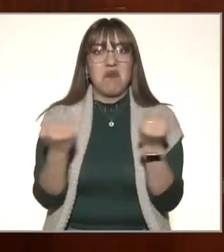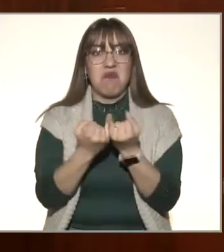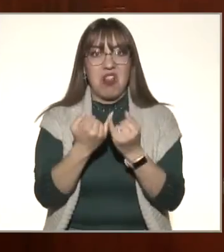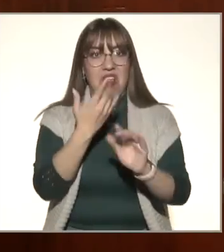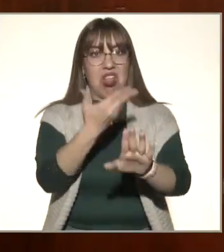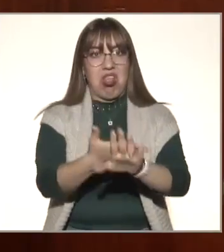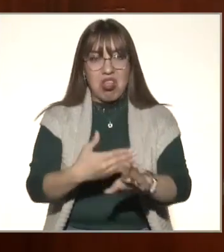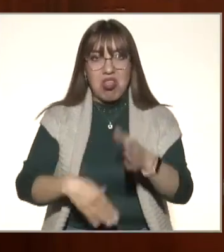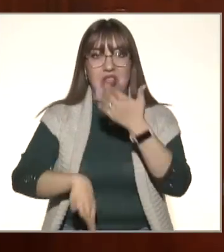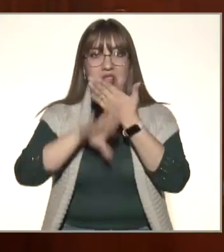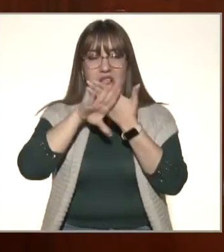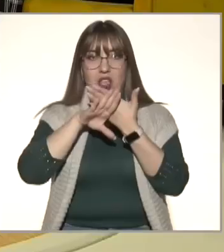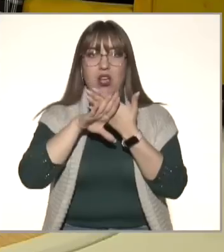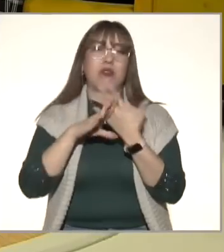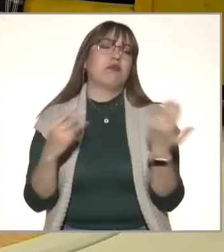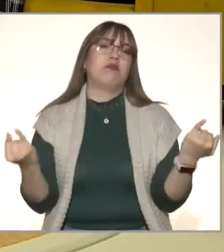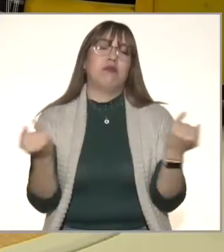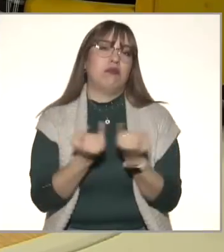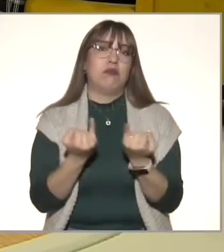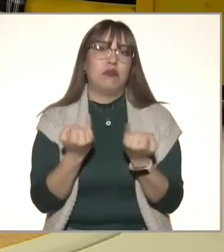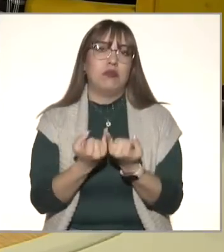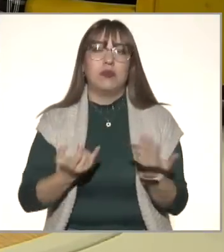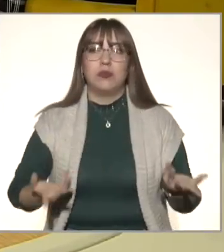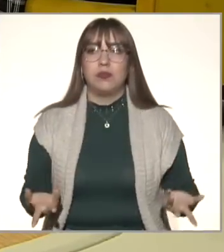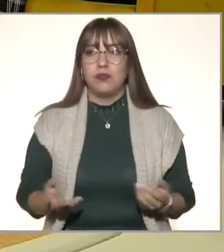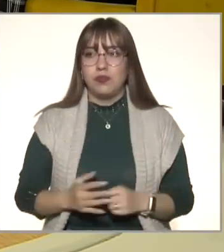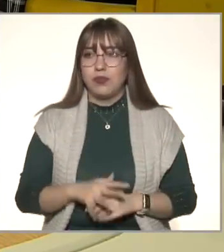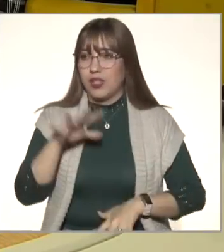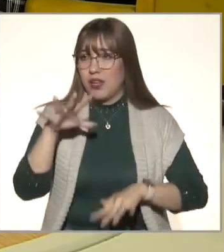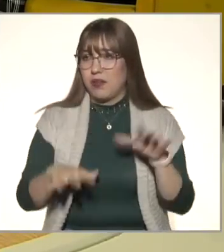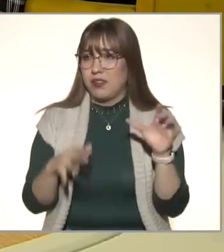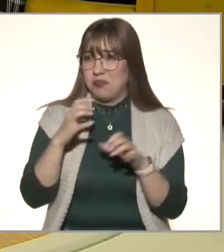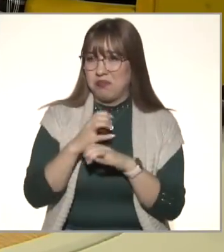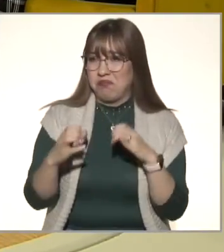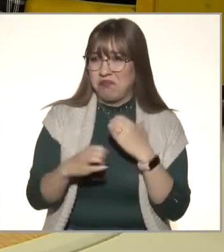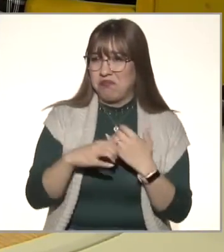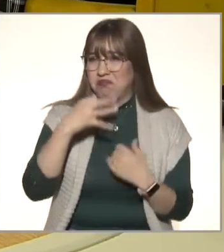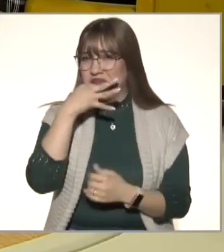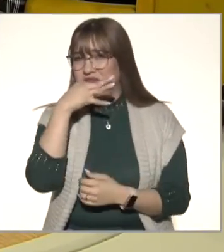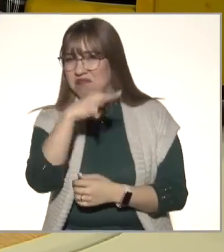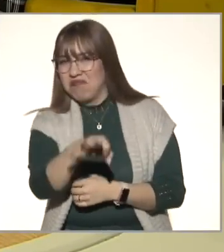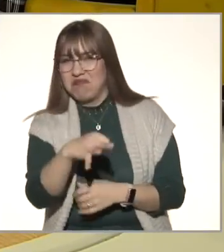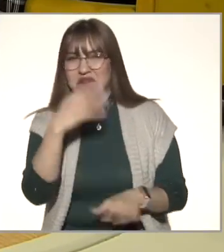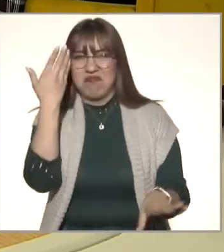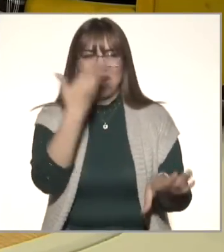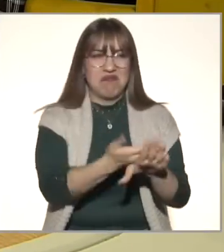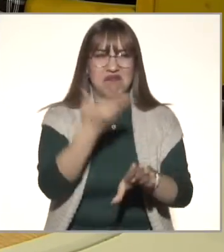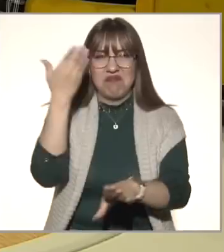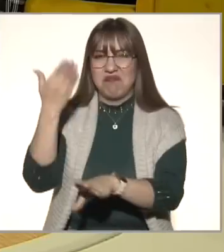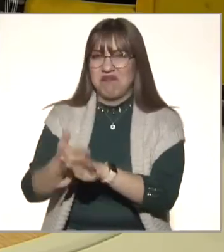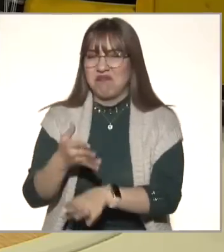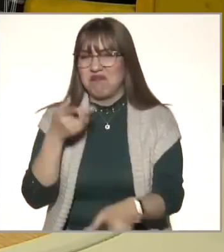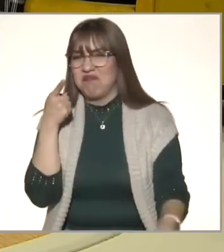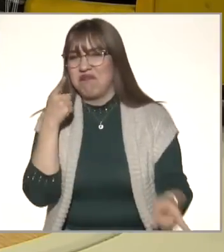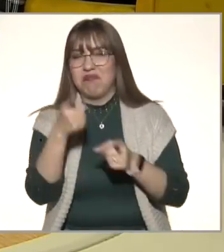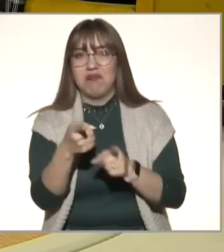y atacar. Claro. Y vas a decir lo que no quieres decir, cuando no lo quieres decir, como no lo quieres decir,